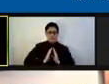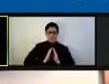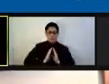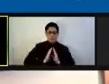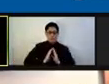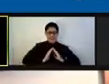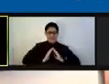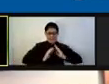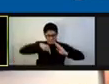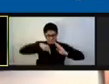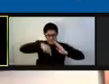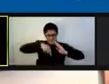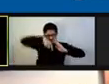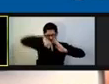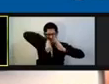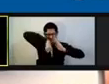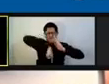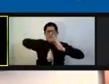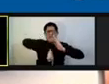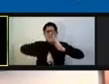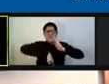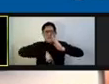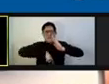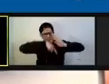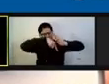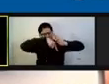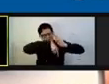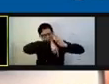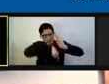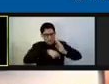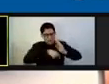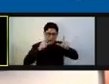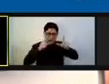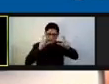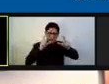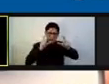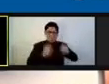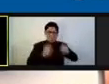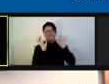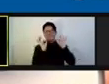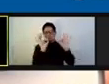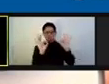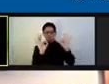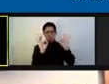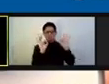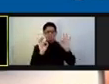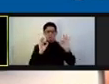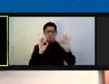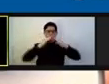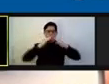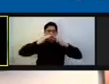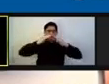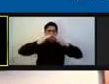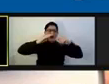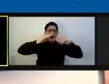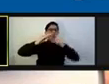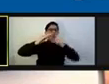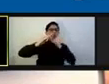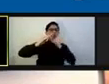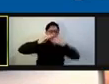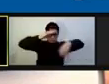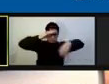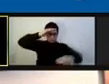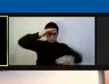vez también una imagen, pero clarísima, de la cámara magmática, o por lo menos del tope de la cámara magmática, que